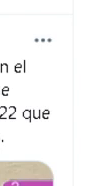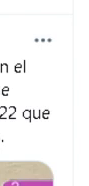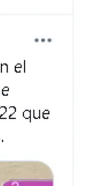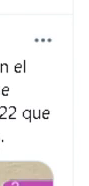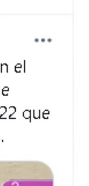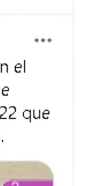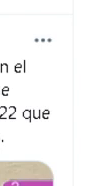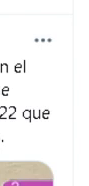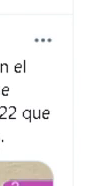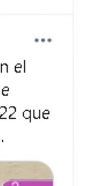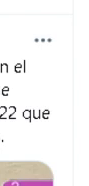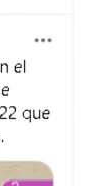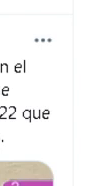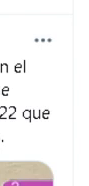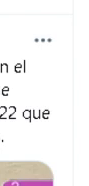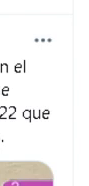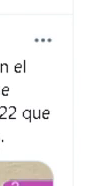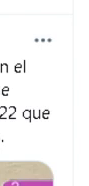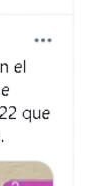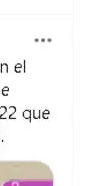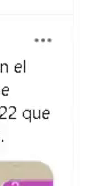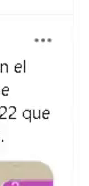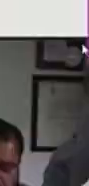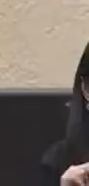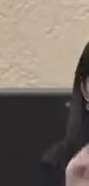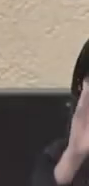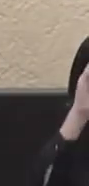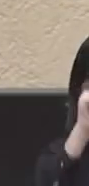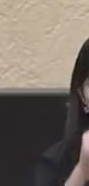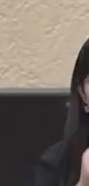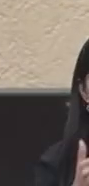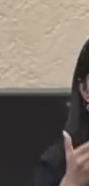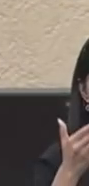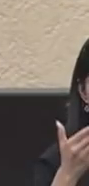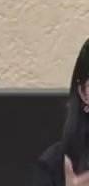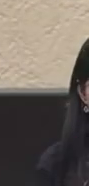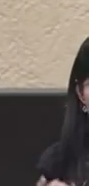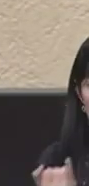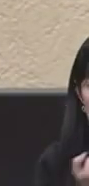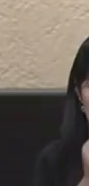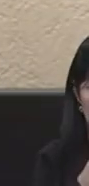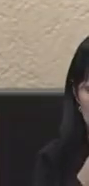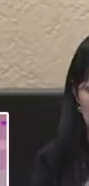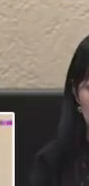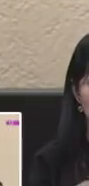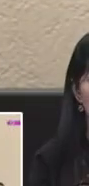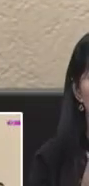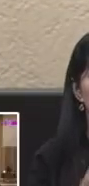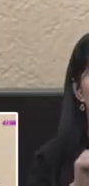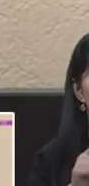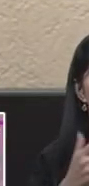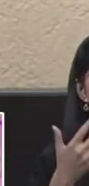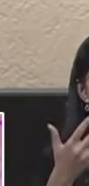electoral. Somos una prueba, dice, de que esto ha funcionado muy bien.